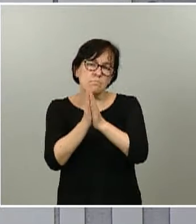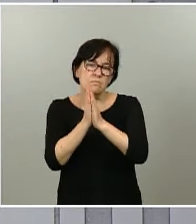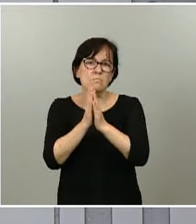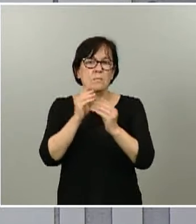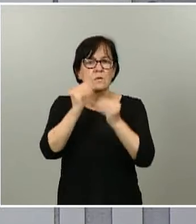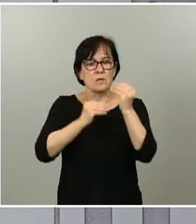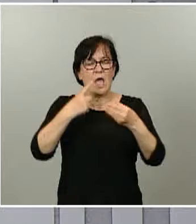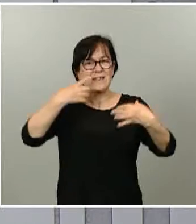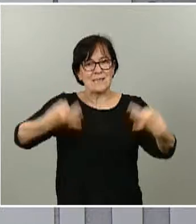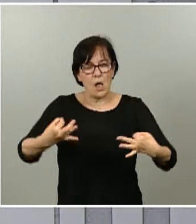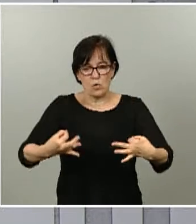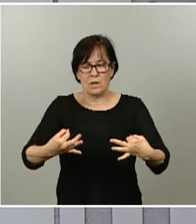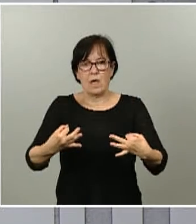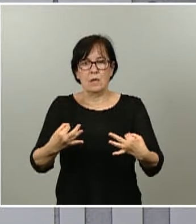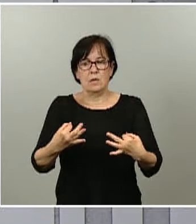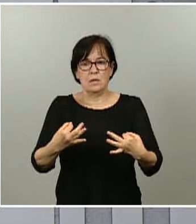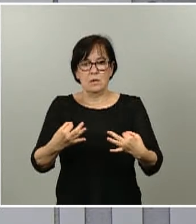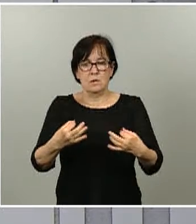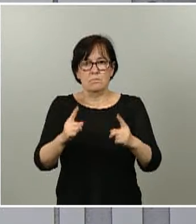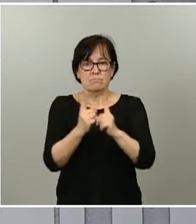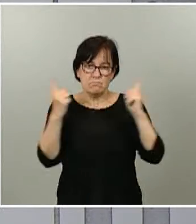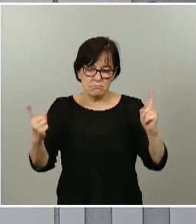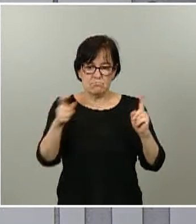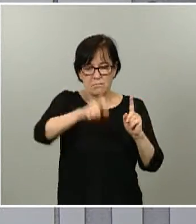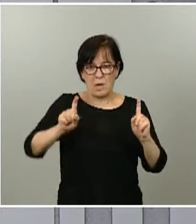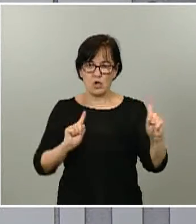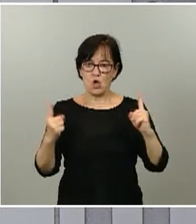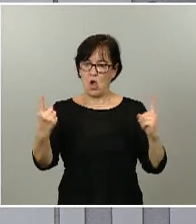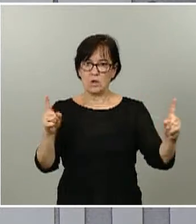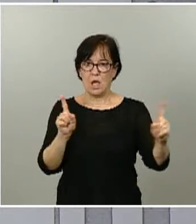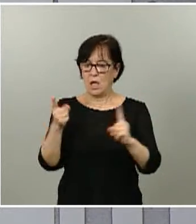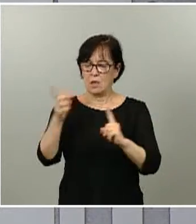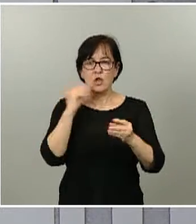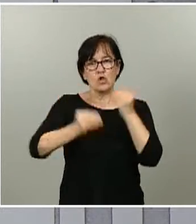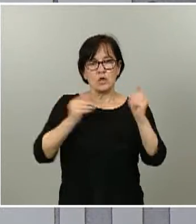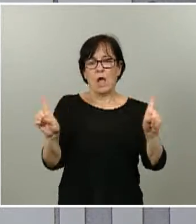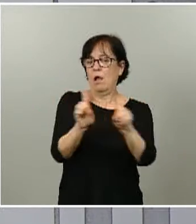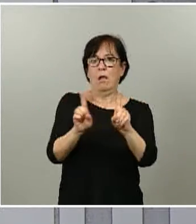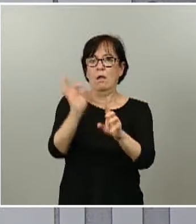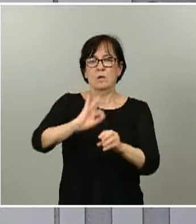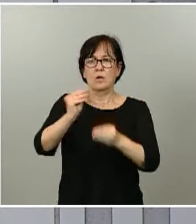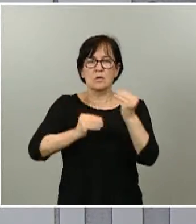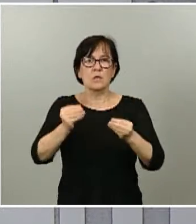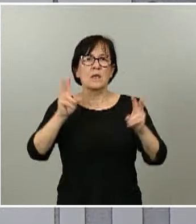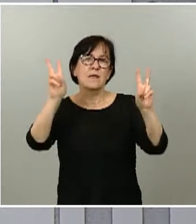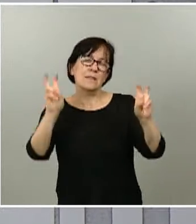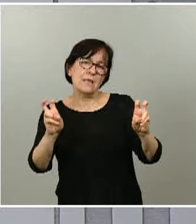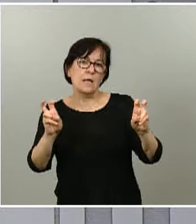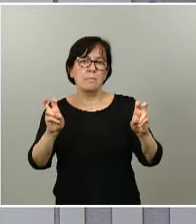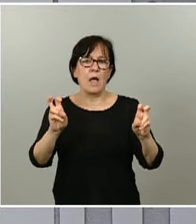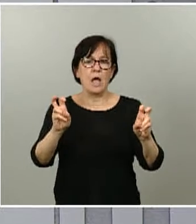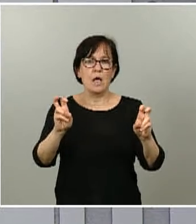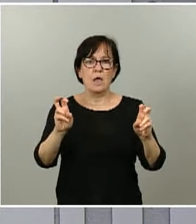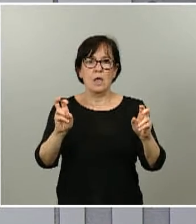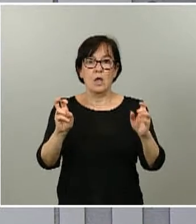seguridad entre la distancia de las personas, el que no se haga ningún tipo de cuestión que haga que los contactos entre las